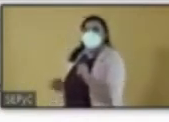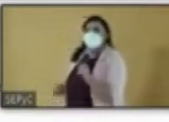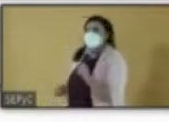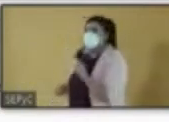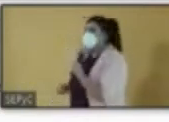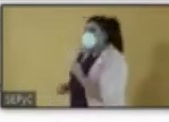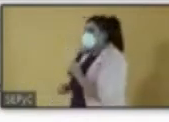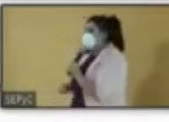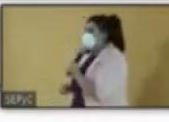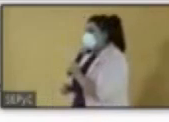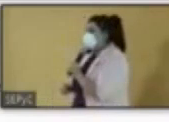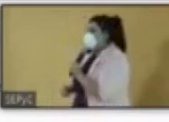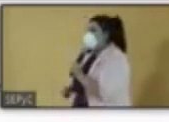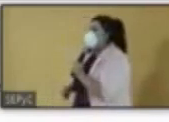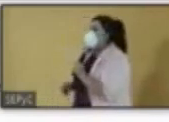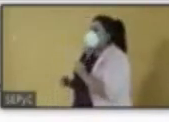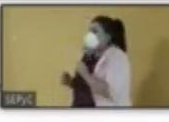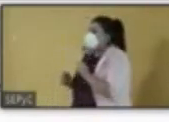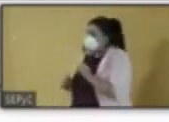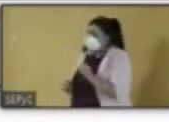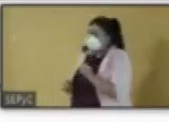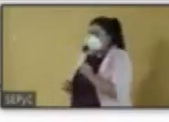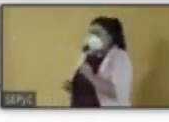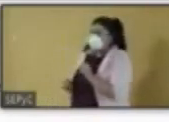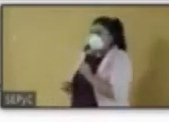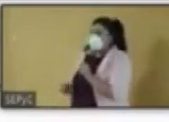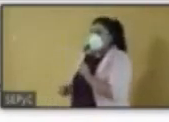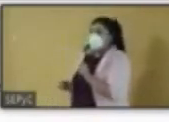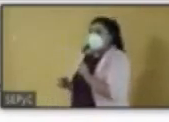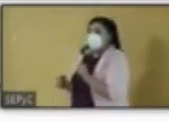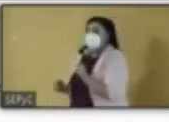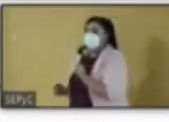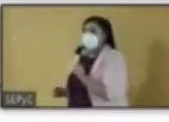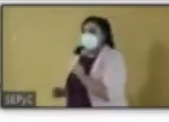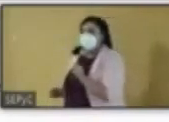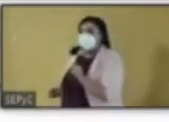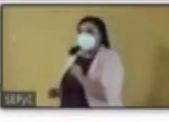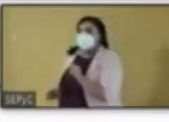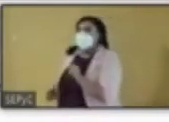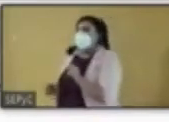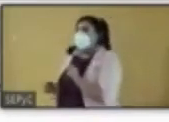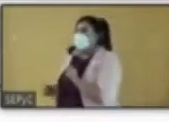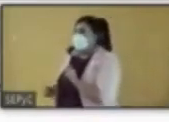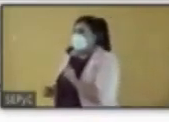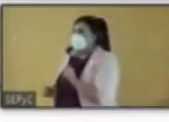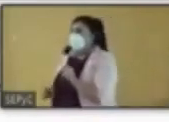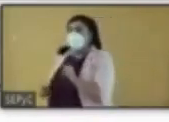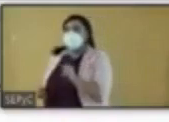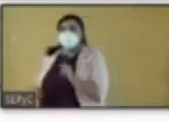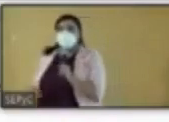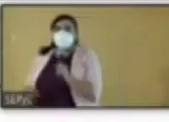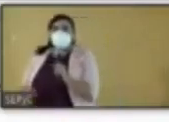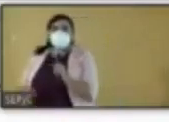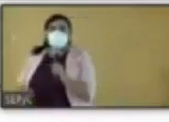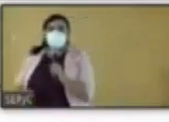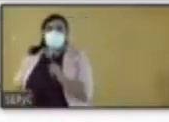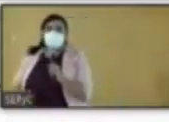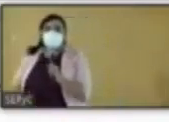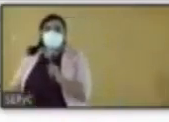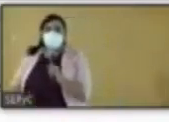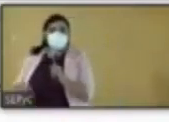del propio declarante. Para el caso en el que nos encontramos, recordemos que es una declaración completa, por lo tanto se nos